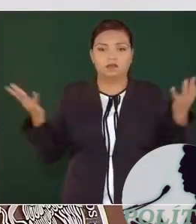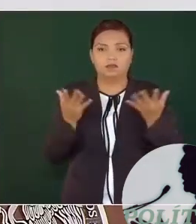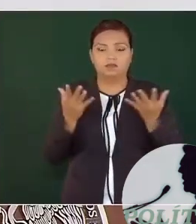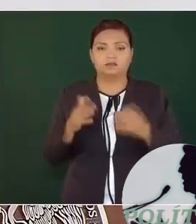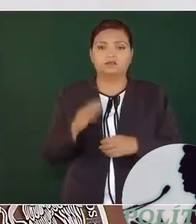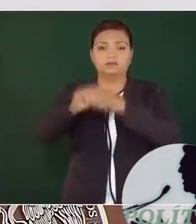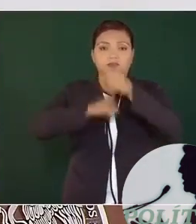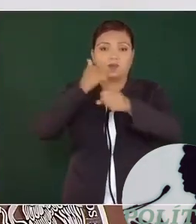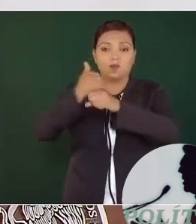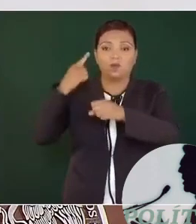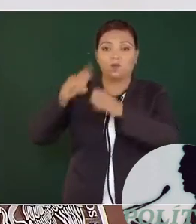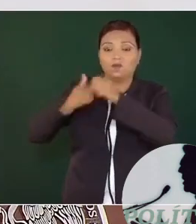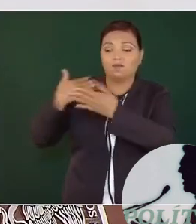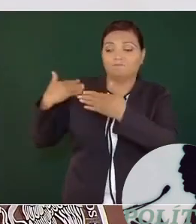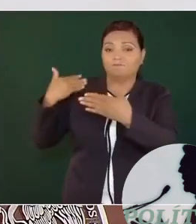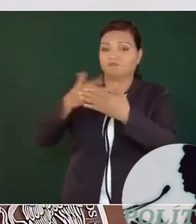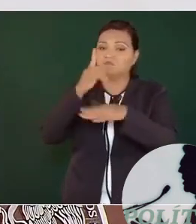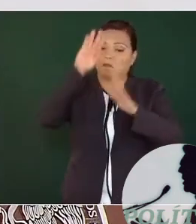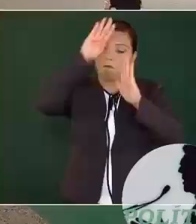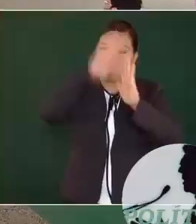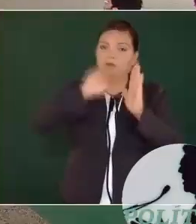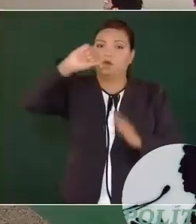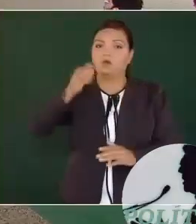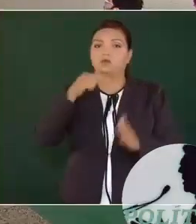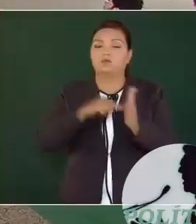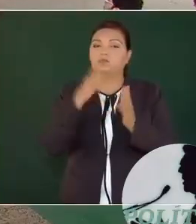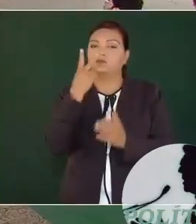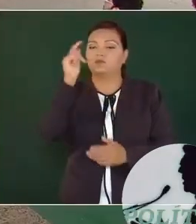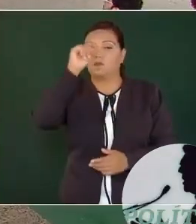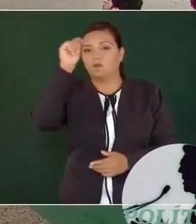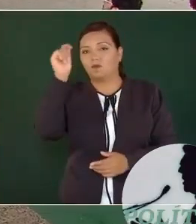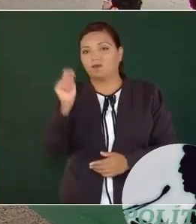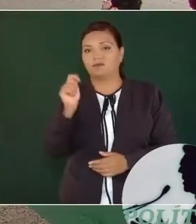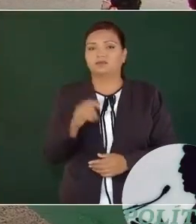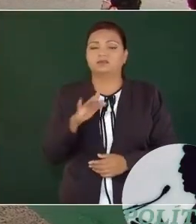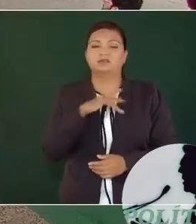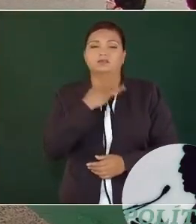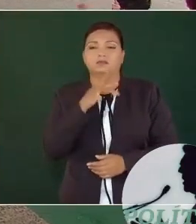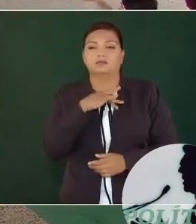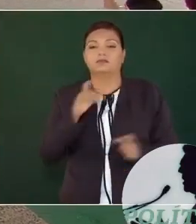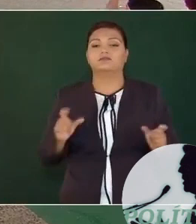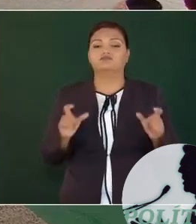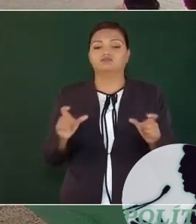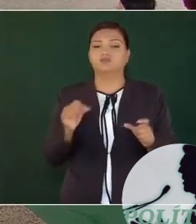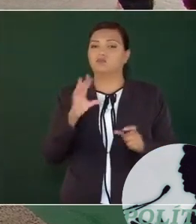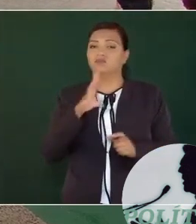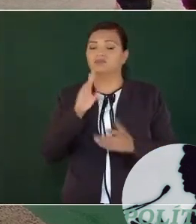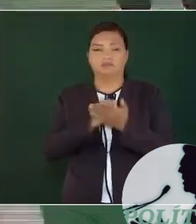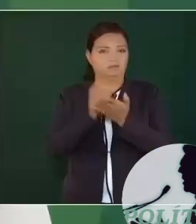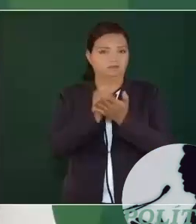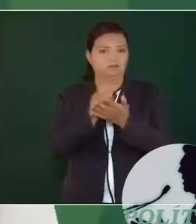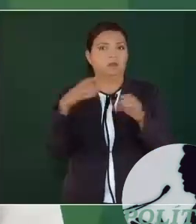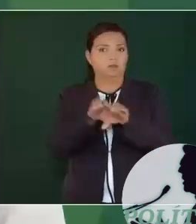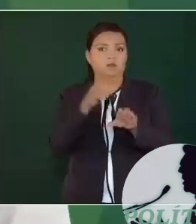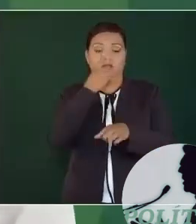en el último año una disminución del 11.2% en la percepción de inseguridad en Tamaulipas,